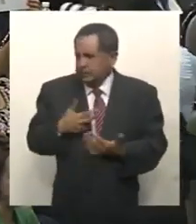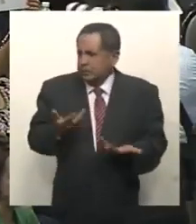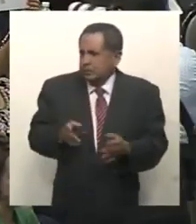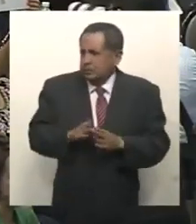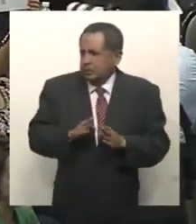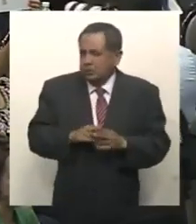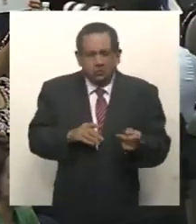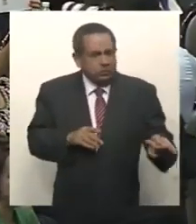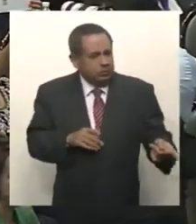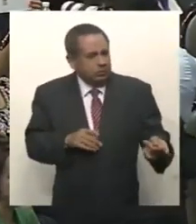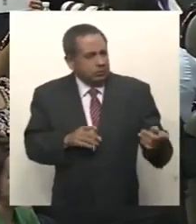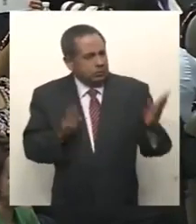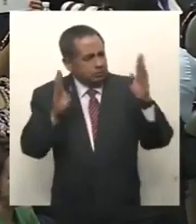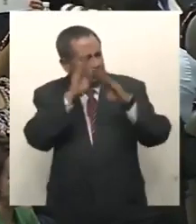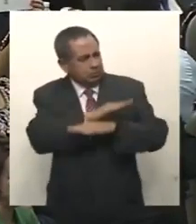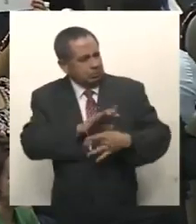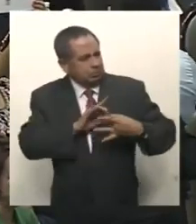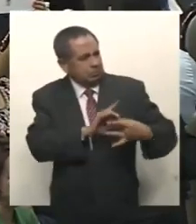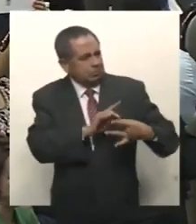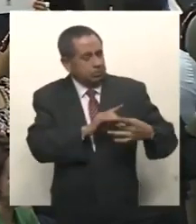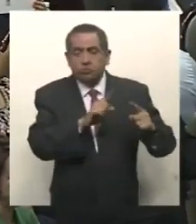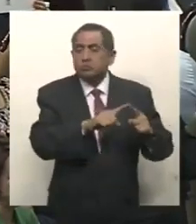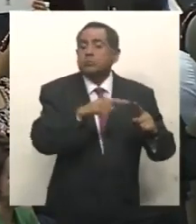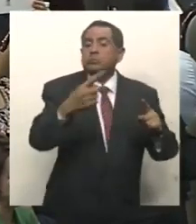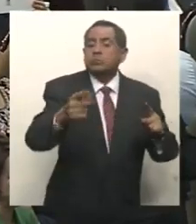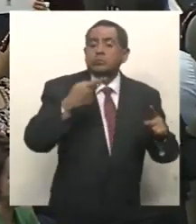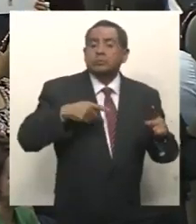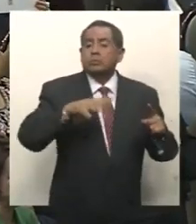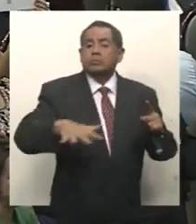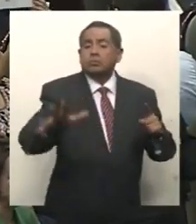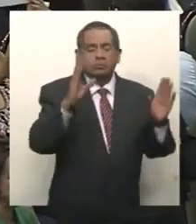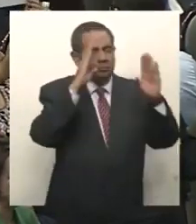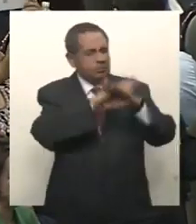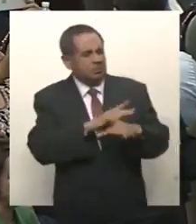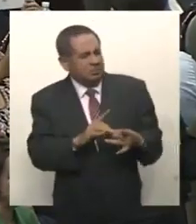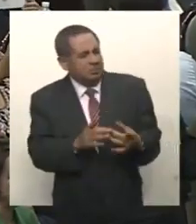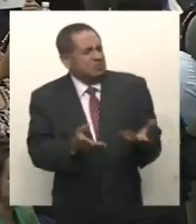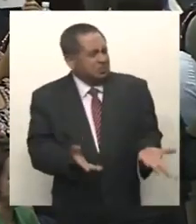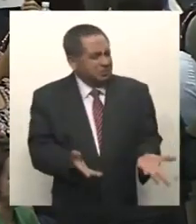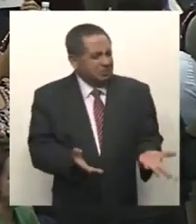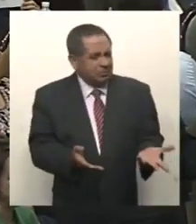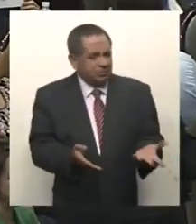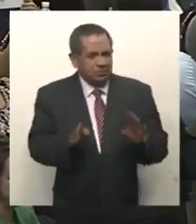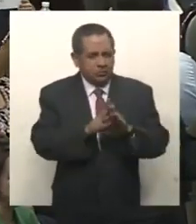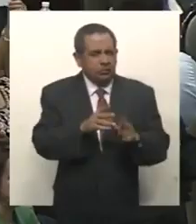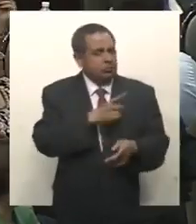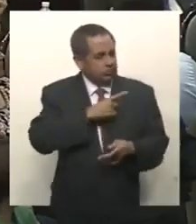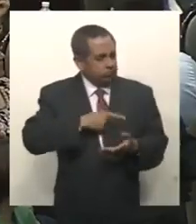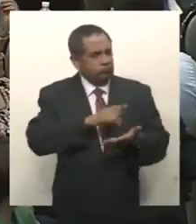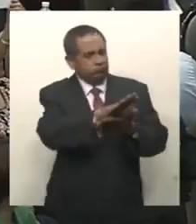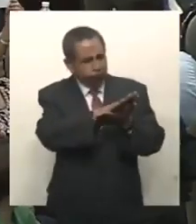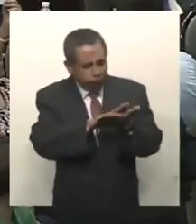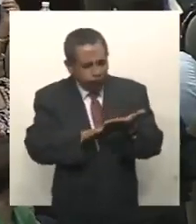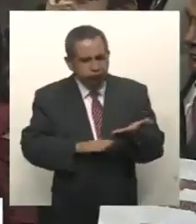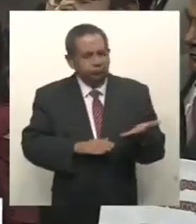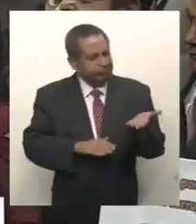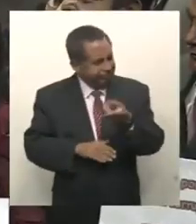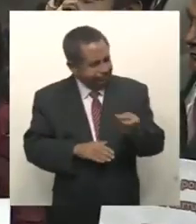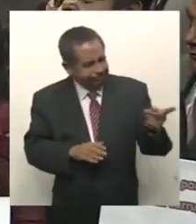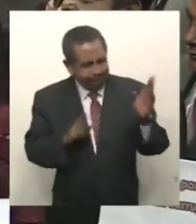quieren reconciliarse con la mayoría en la Cámara. ¿Cómo no tener un poco de humildad y buscar